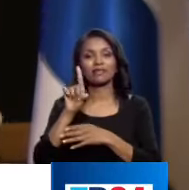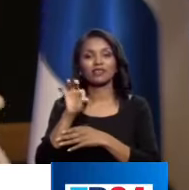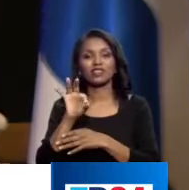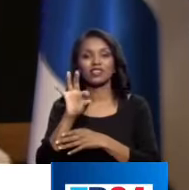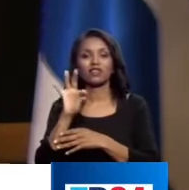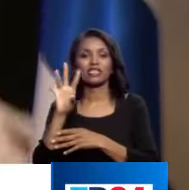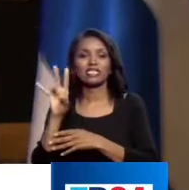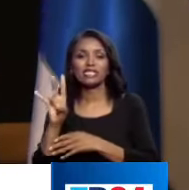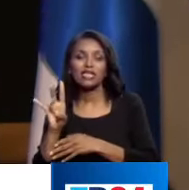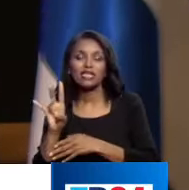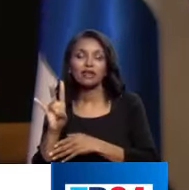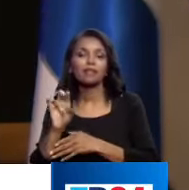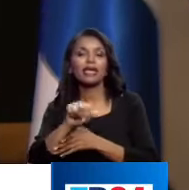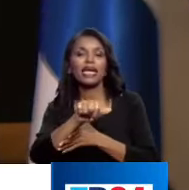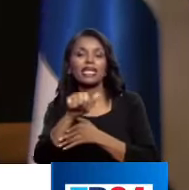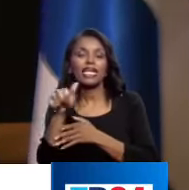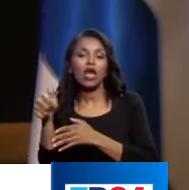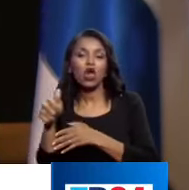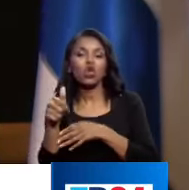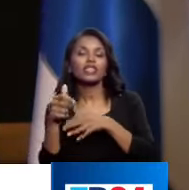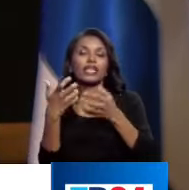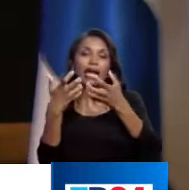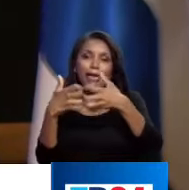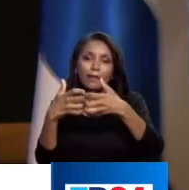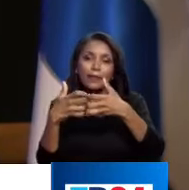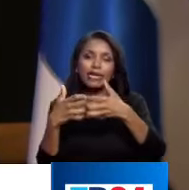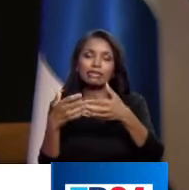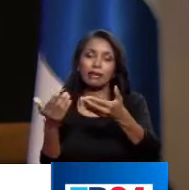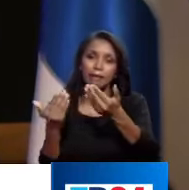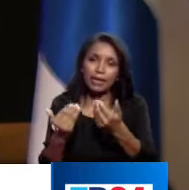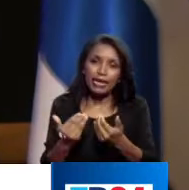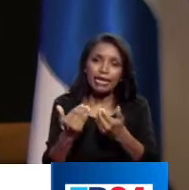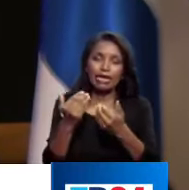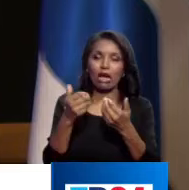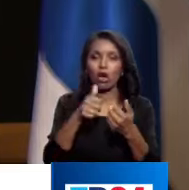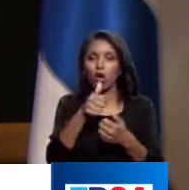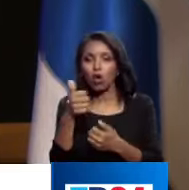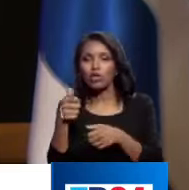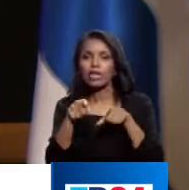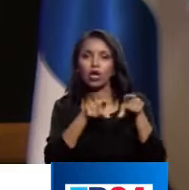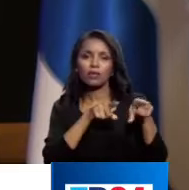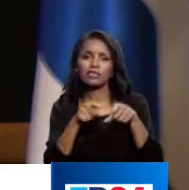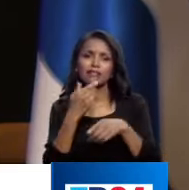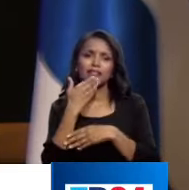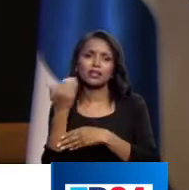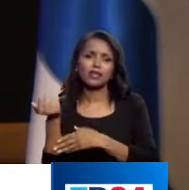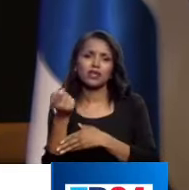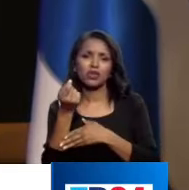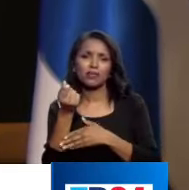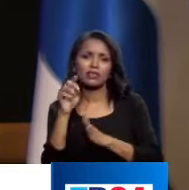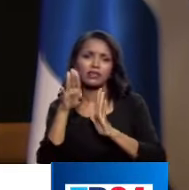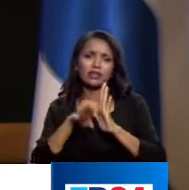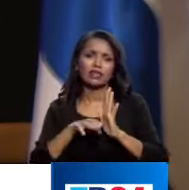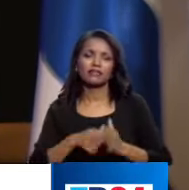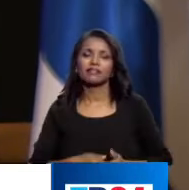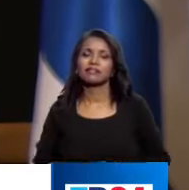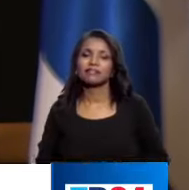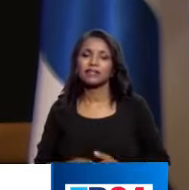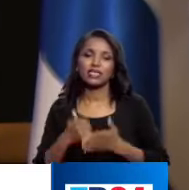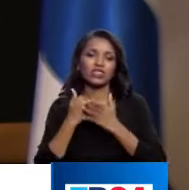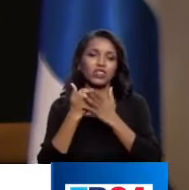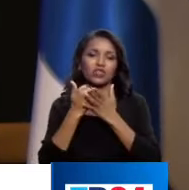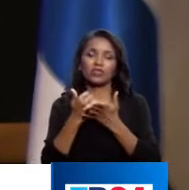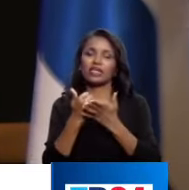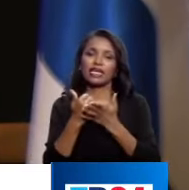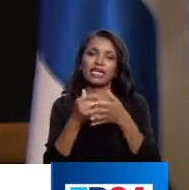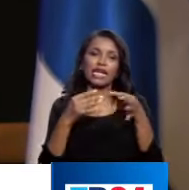para que abran el mercado, haya competencia de servicios mejores y los precios se reducen. Y eso ayudaría